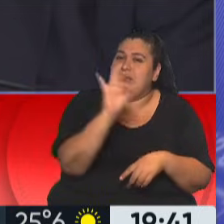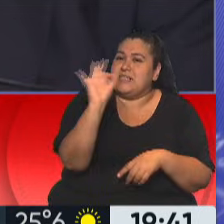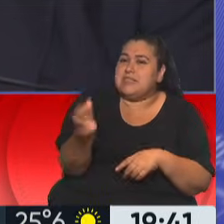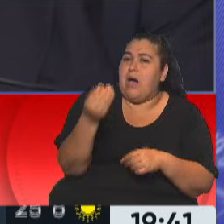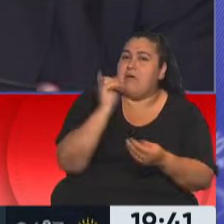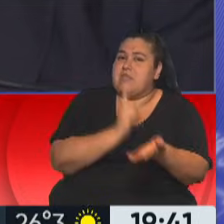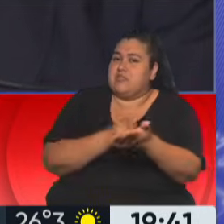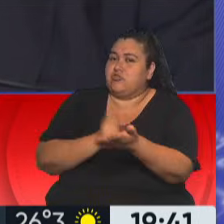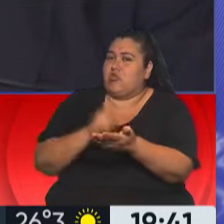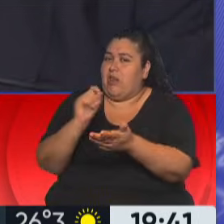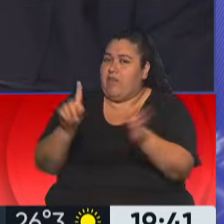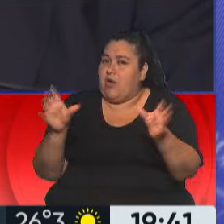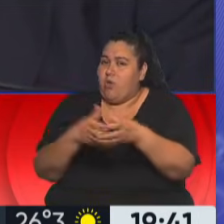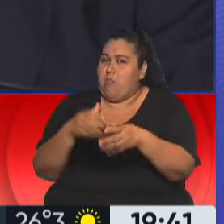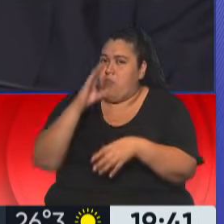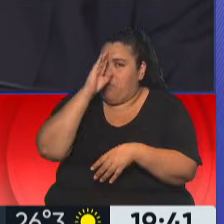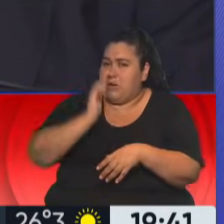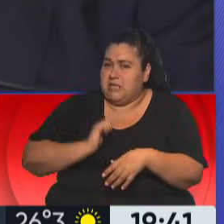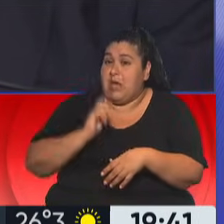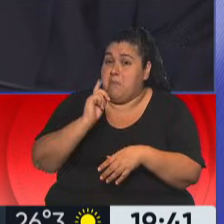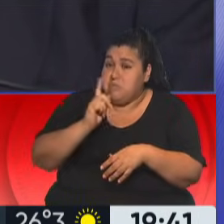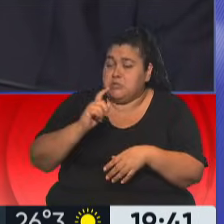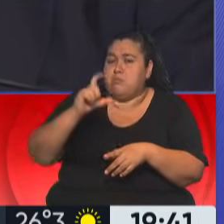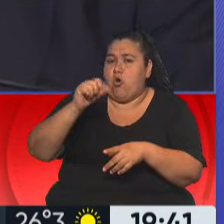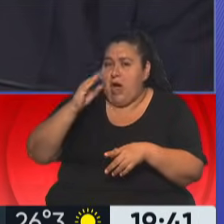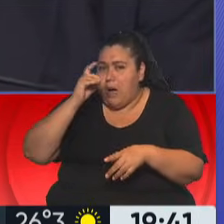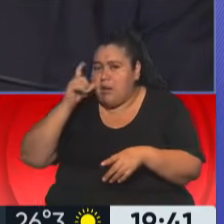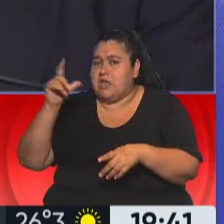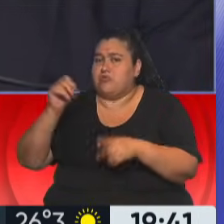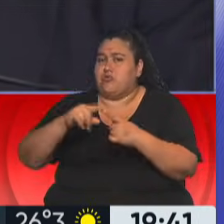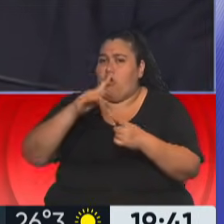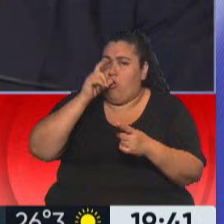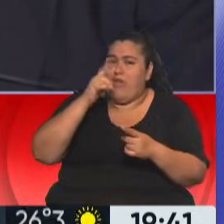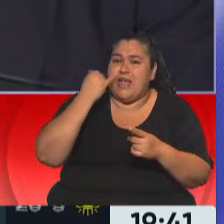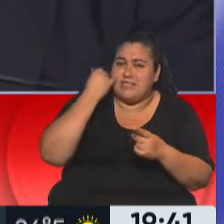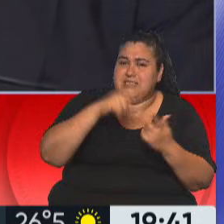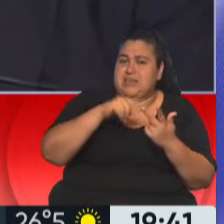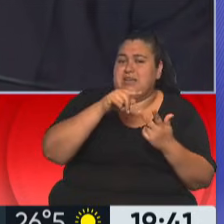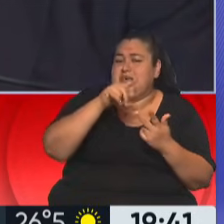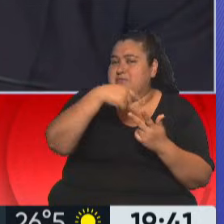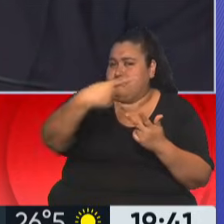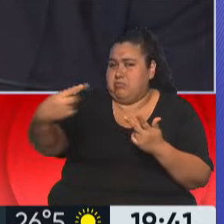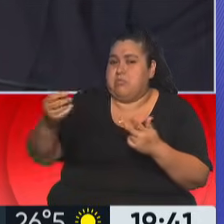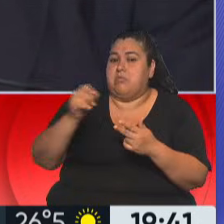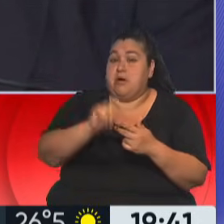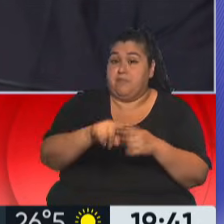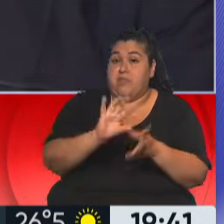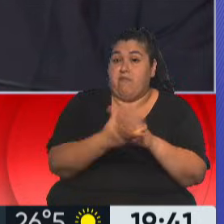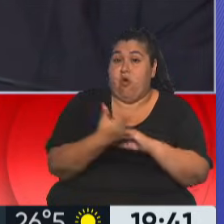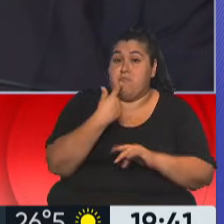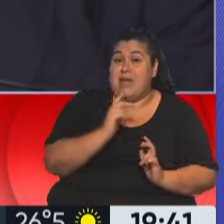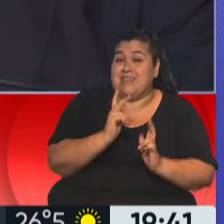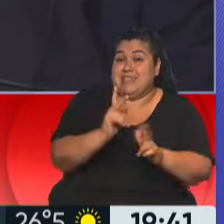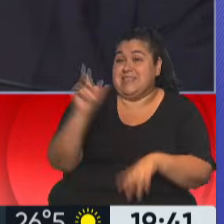Armadas, es decir, Padrino, Diosdado Cabello, etcétera. Es decir, me parece que en ese ninguneo a María Corina